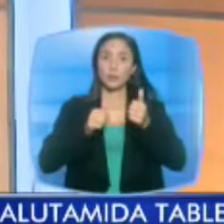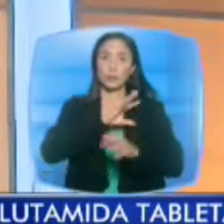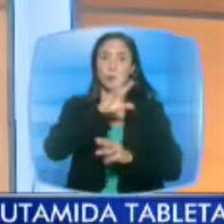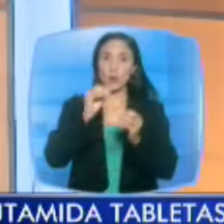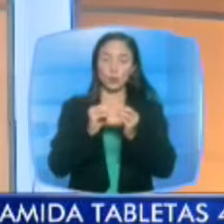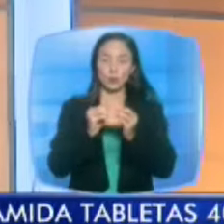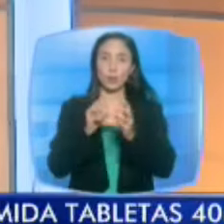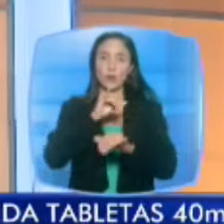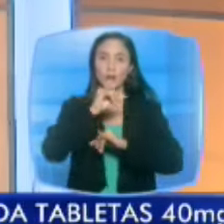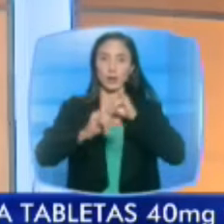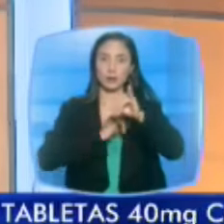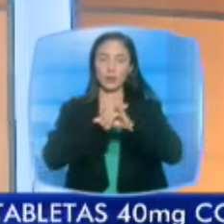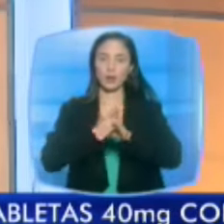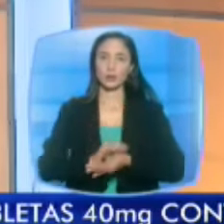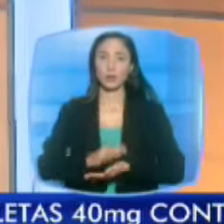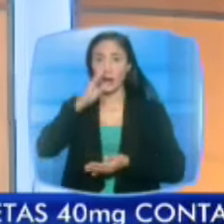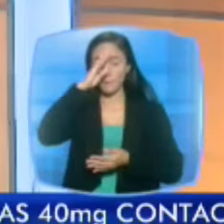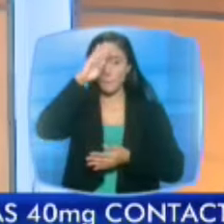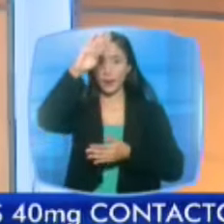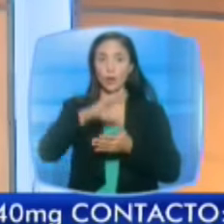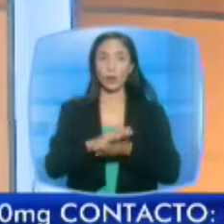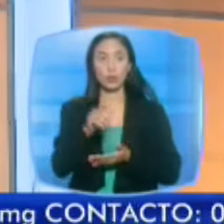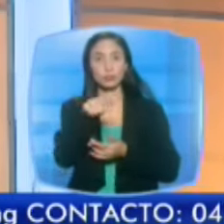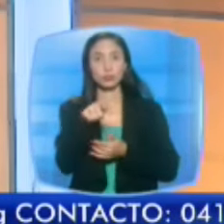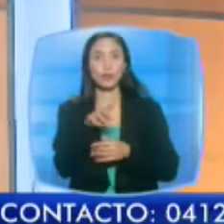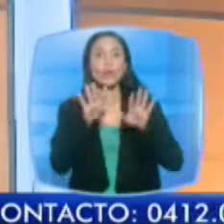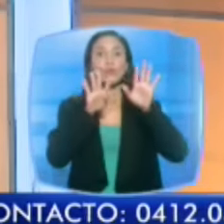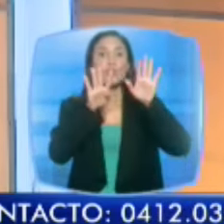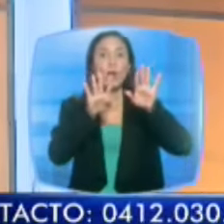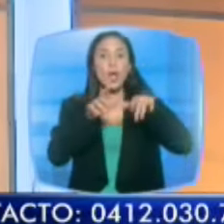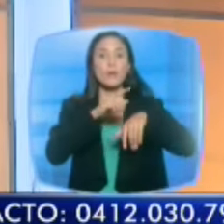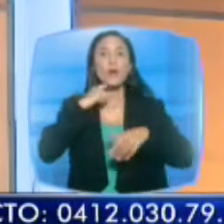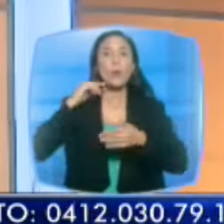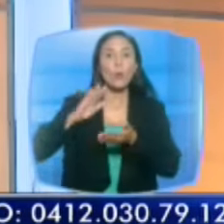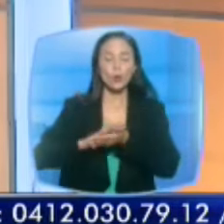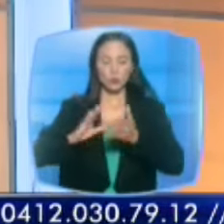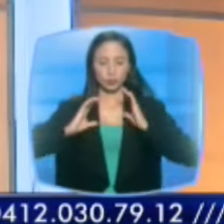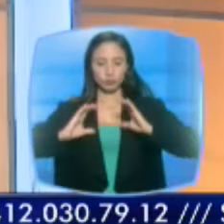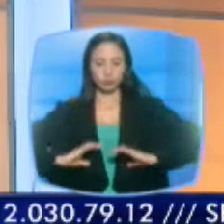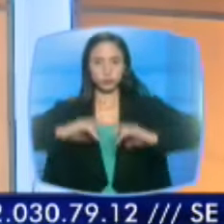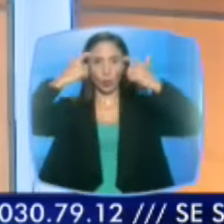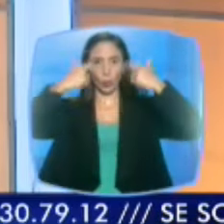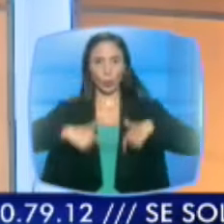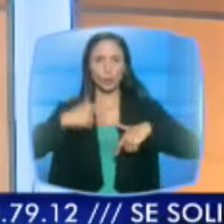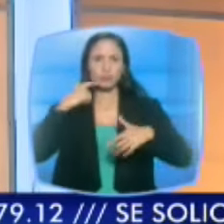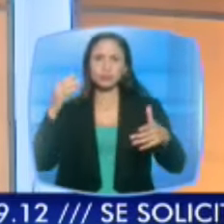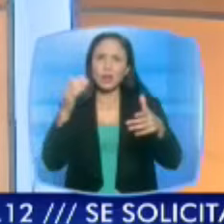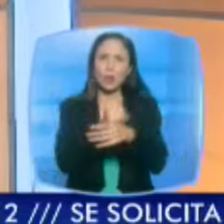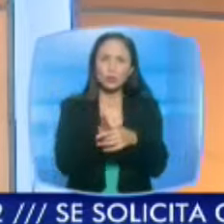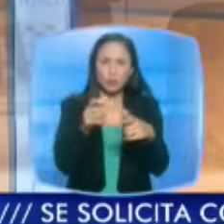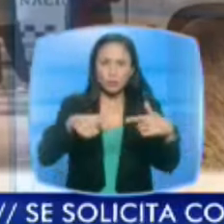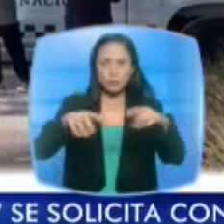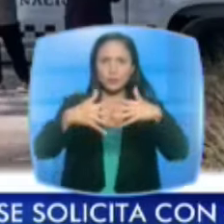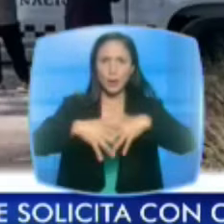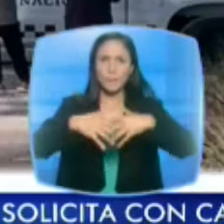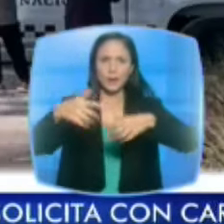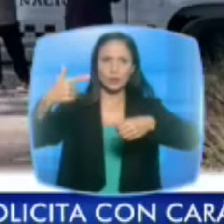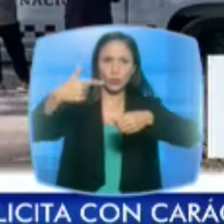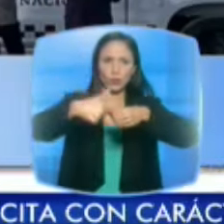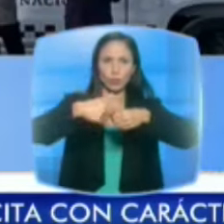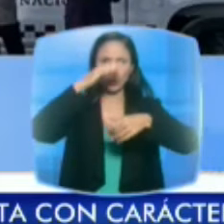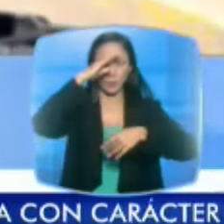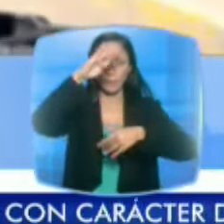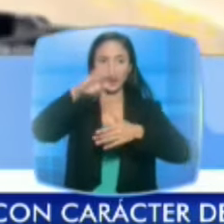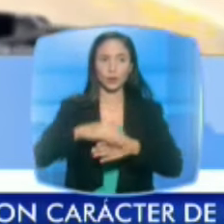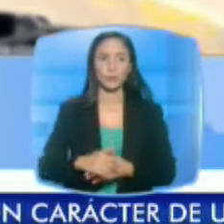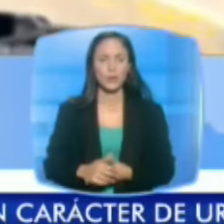Iniciamos nuestro recorrido internacional en México. Allí 9 cadáveres fueron localizados en las cercanías de un ducto de combustibles en el estado de